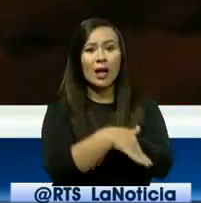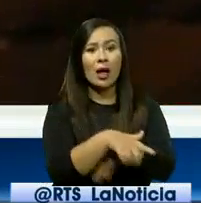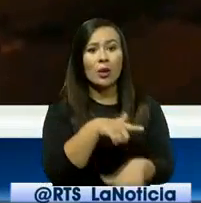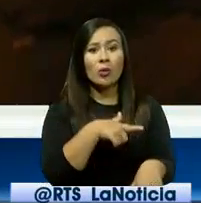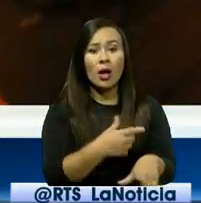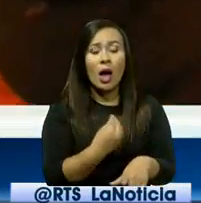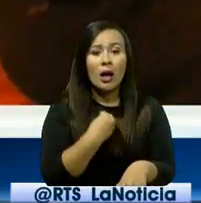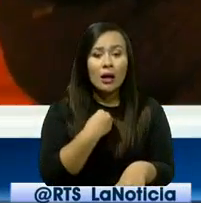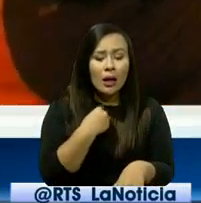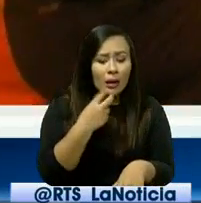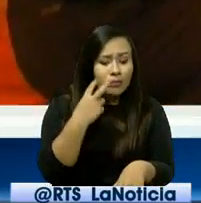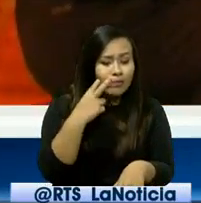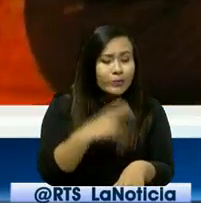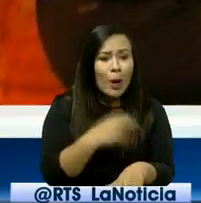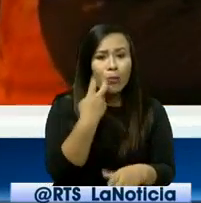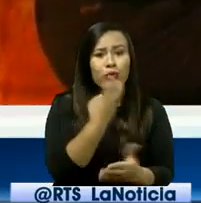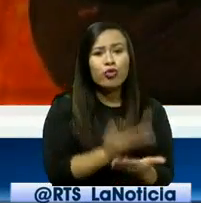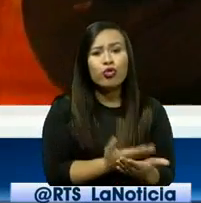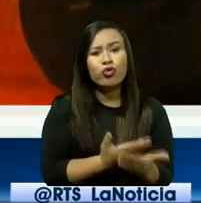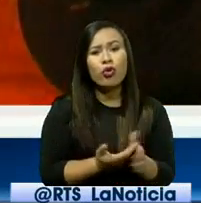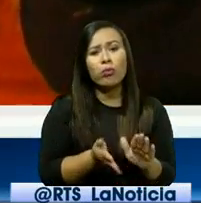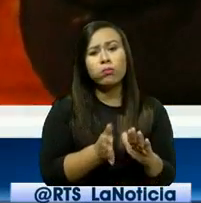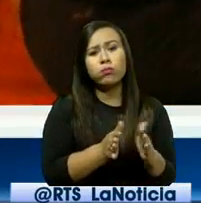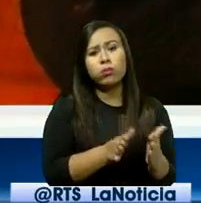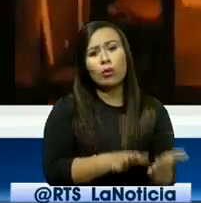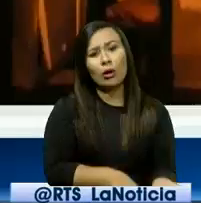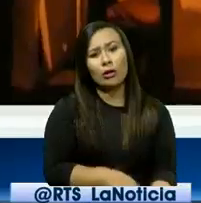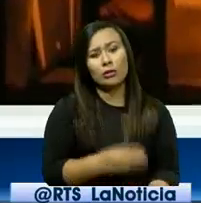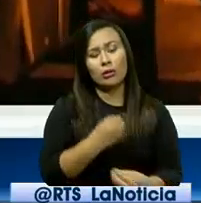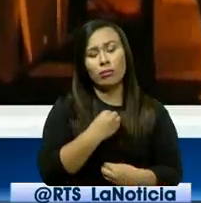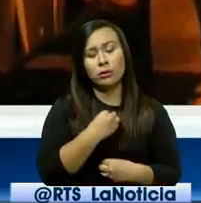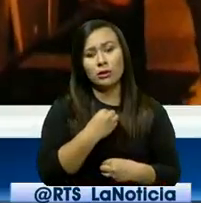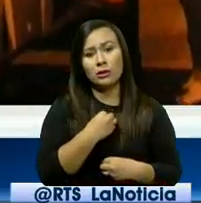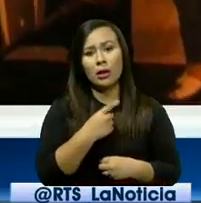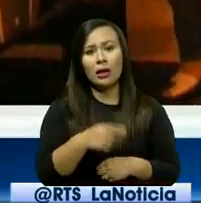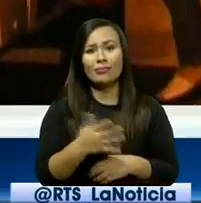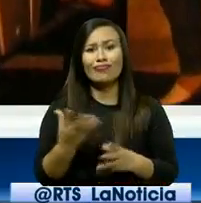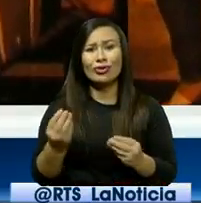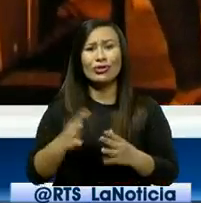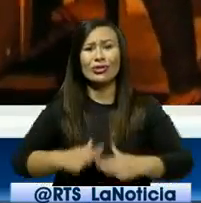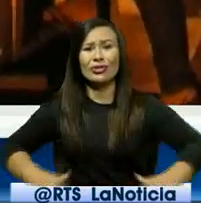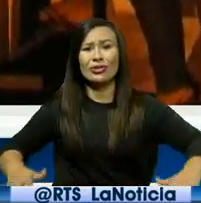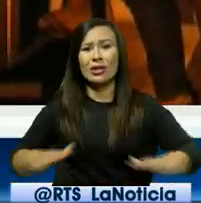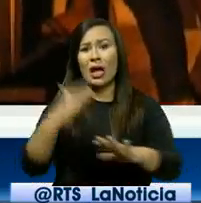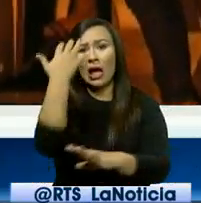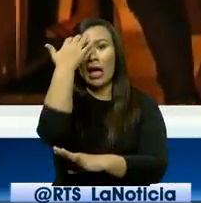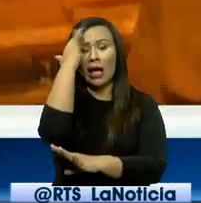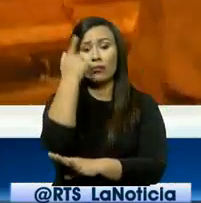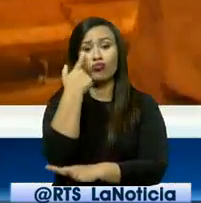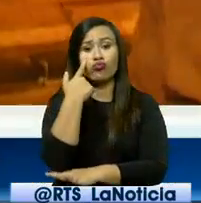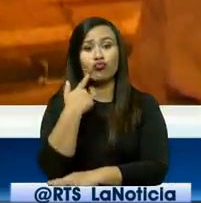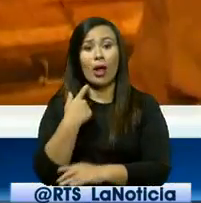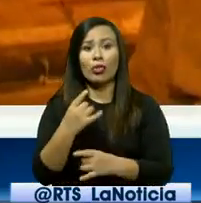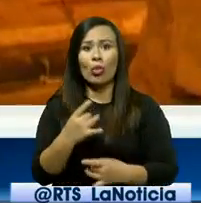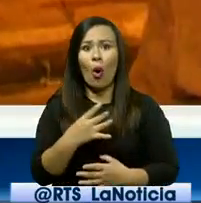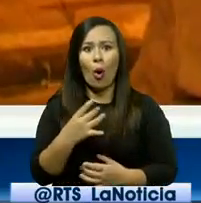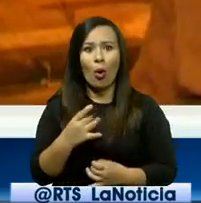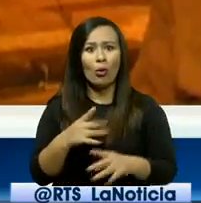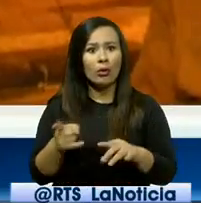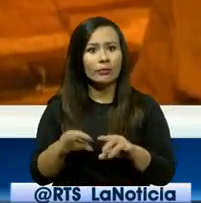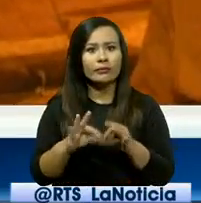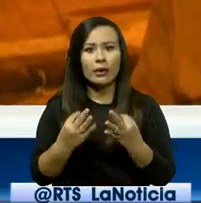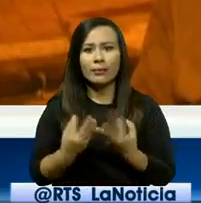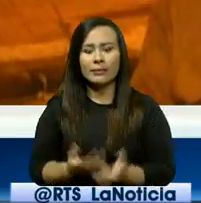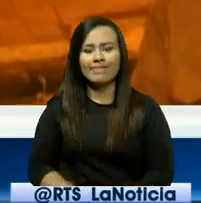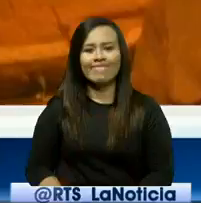solo pudieron comprobar que su ser querido había muerto en medio de escenas de desesperación y dolor. Básicamente tiene